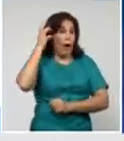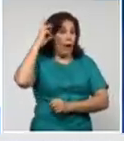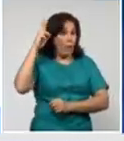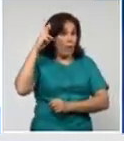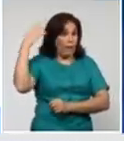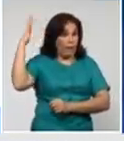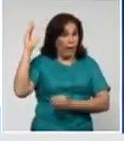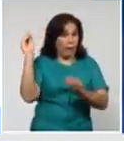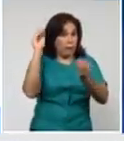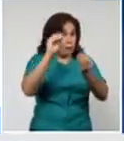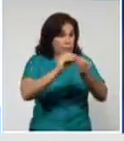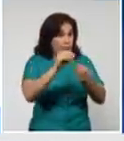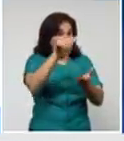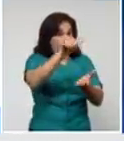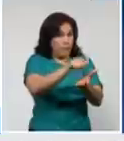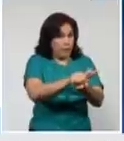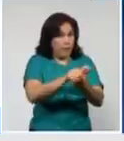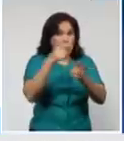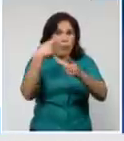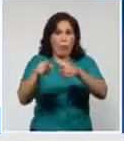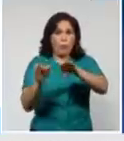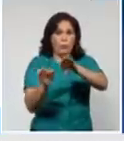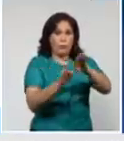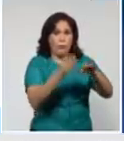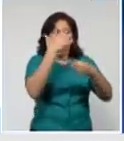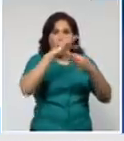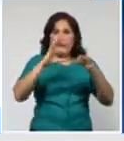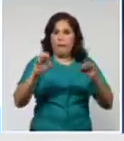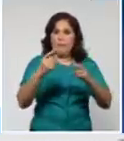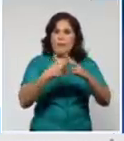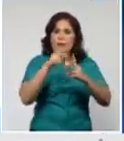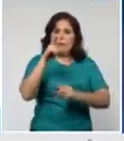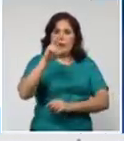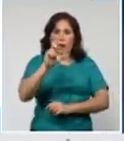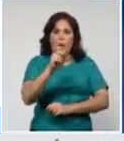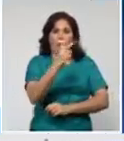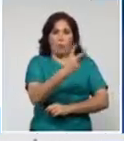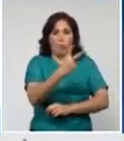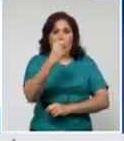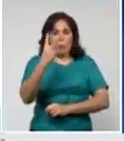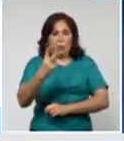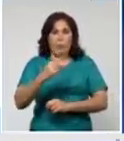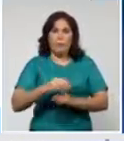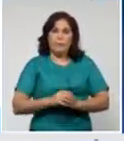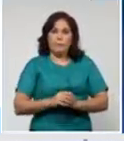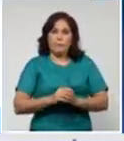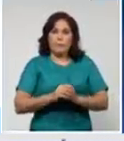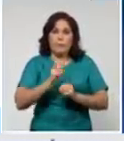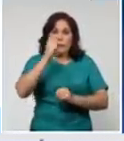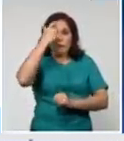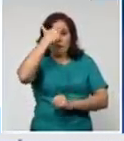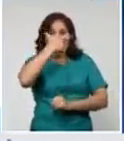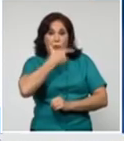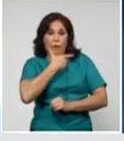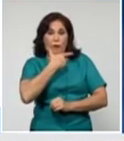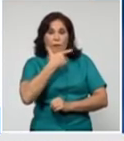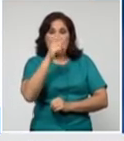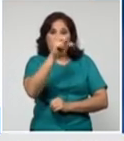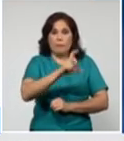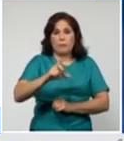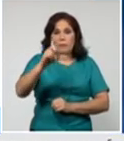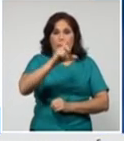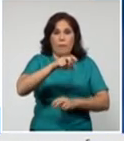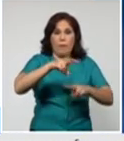Ahora, Artemisa y Villa Clara con 2 cada uno, y Ciego de Ávila, Camagüey y